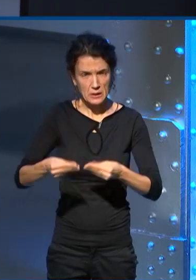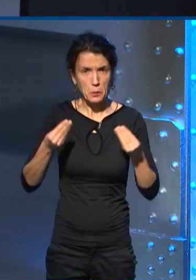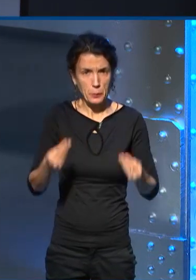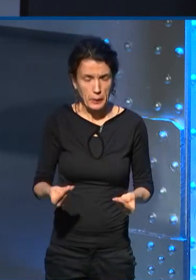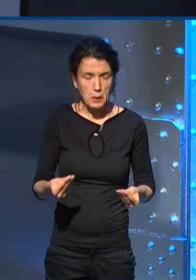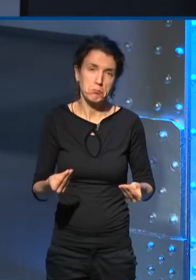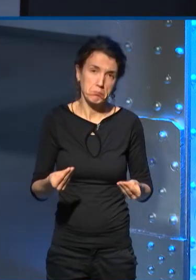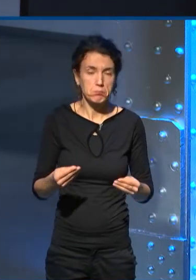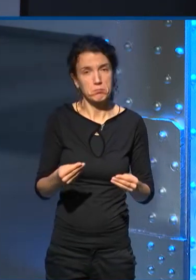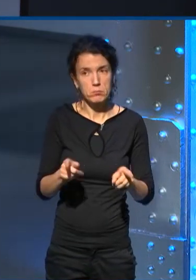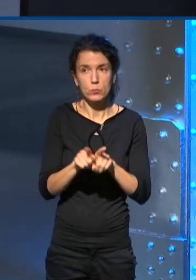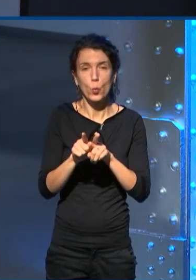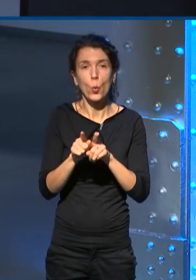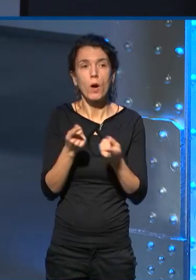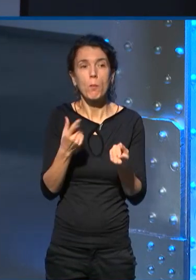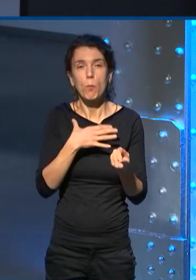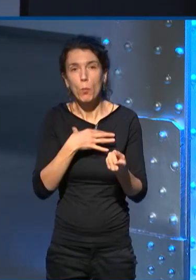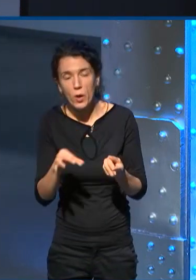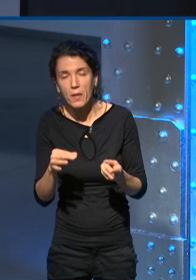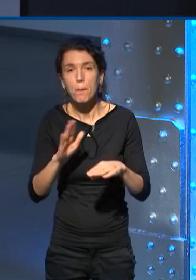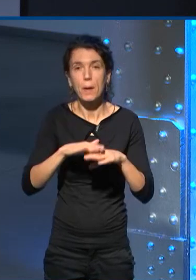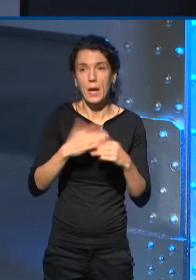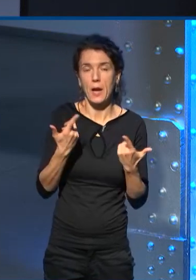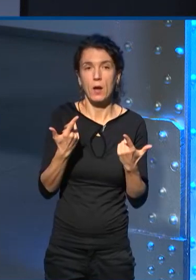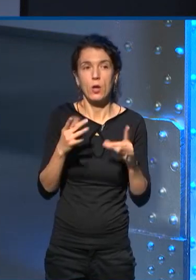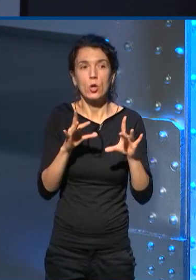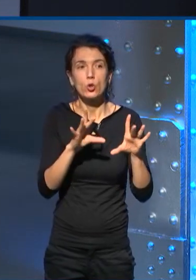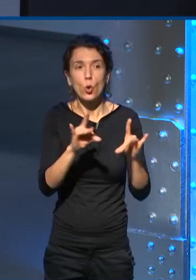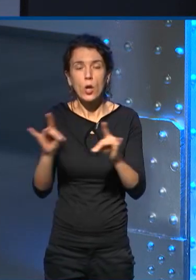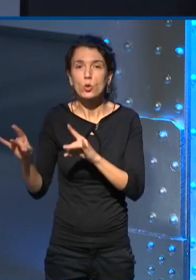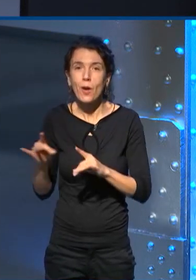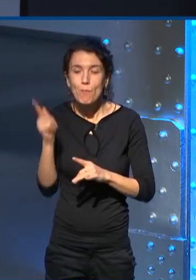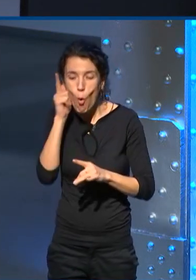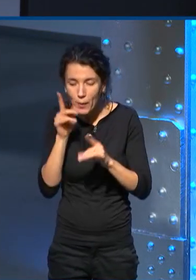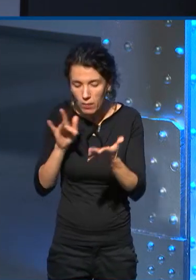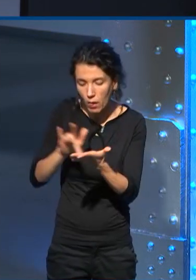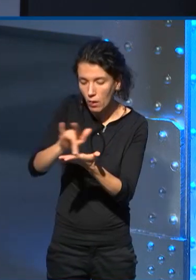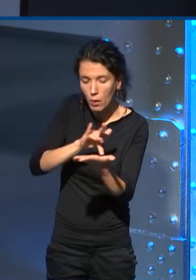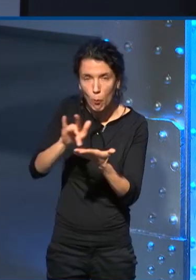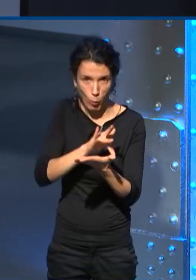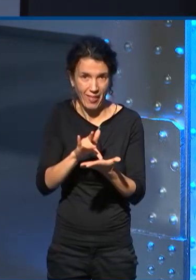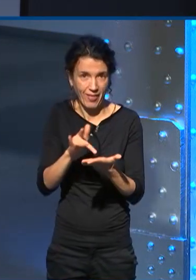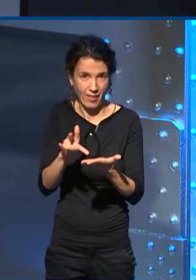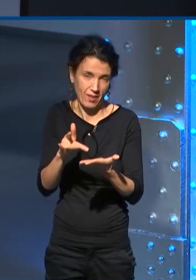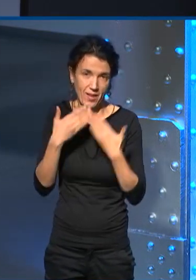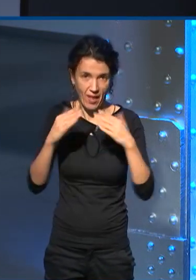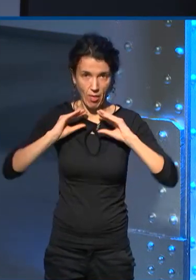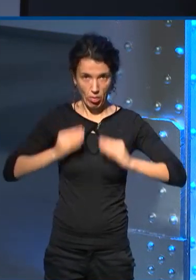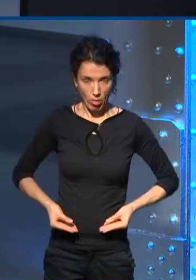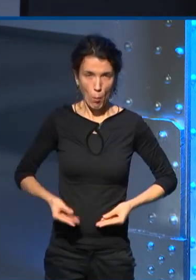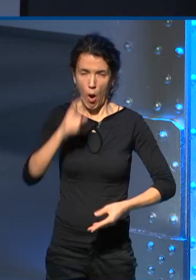trajes que con tacto, incluso para que uno con el dedo pueda tocar el móvil, las pantallas táctiles, cosa que no tenían los